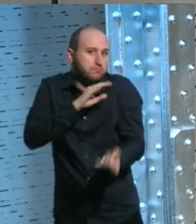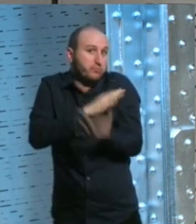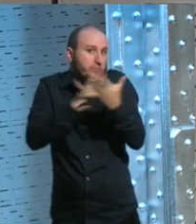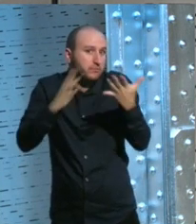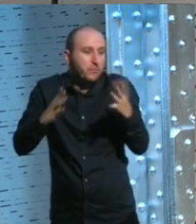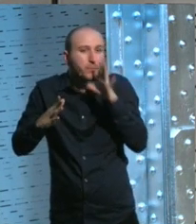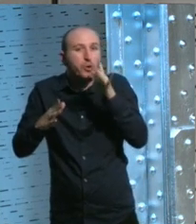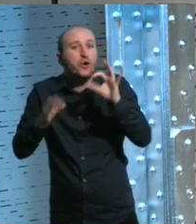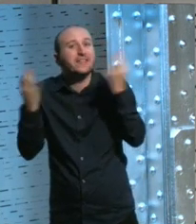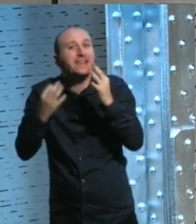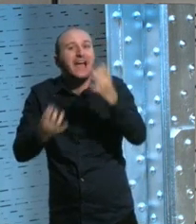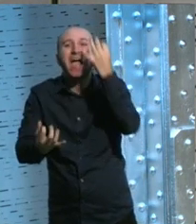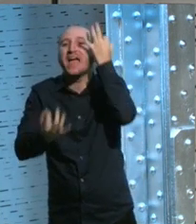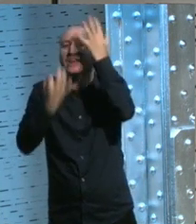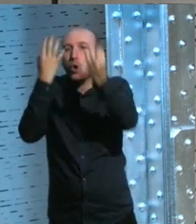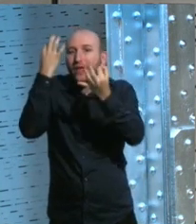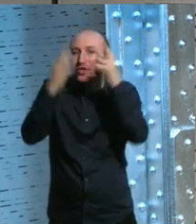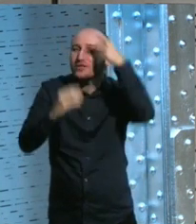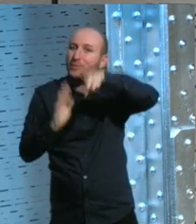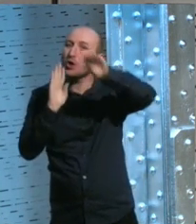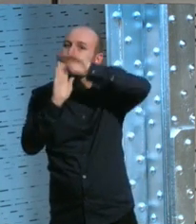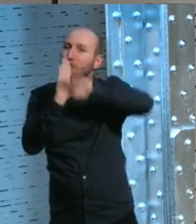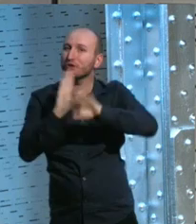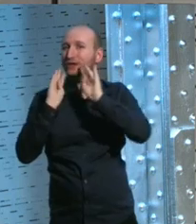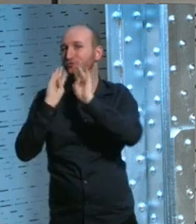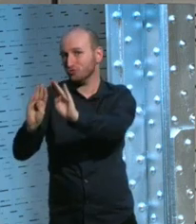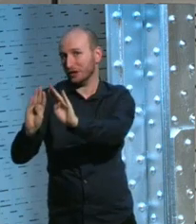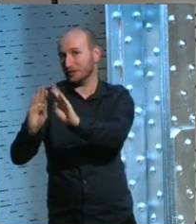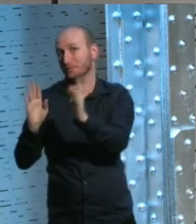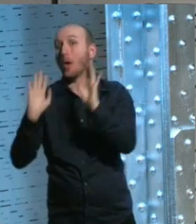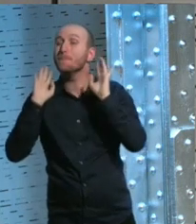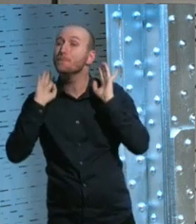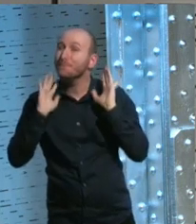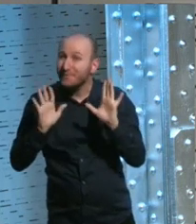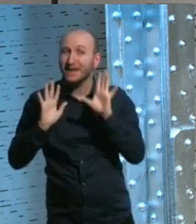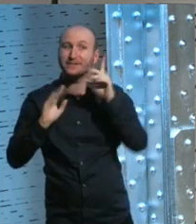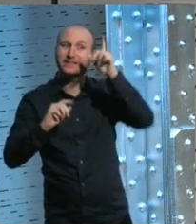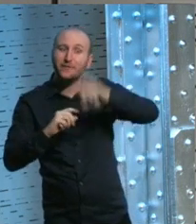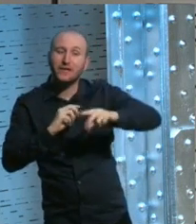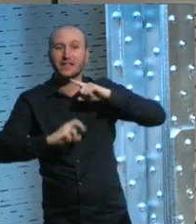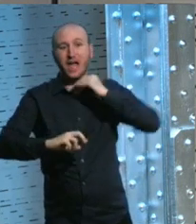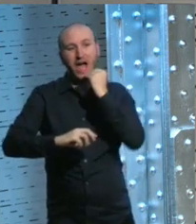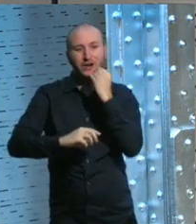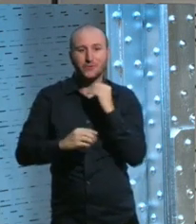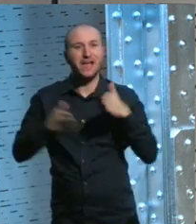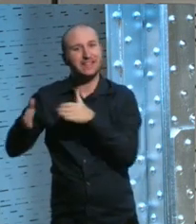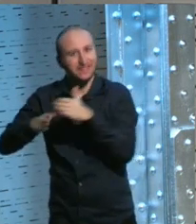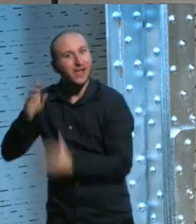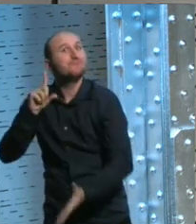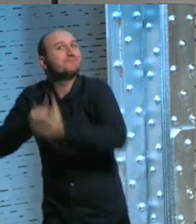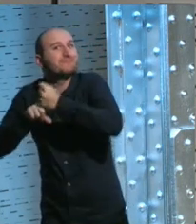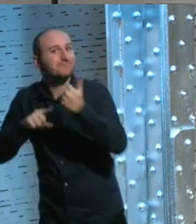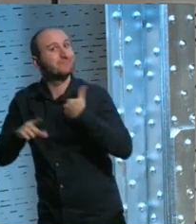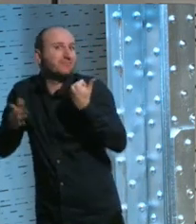de la innovación y de las condiciones de la innovación. Pero, buscando eso, encontré tendencias, pero no fue el